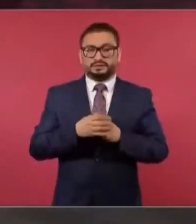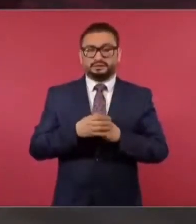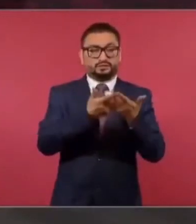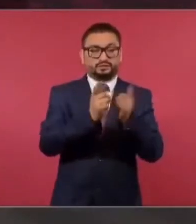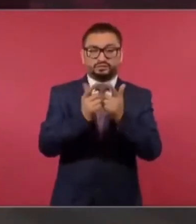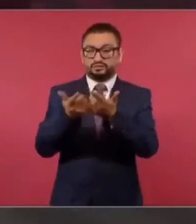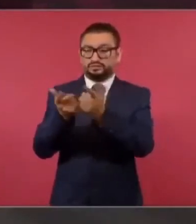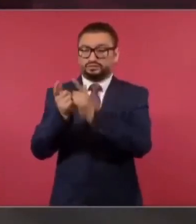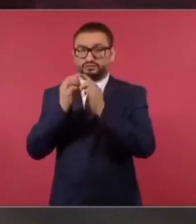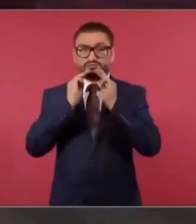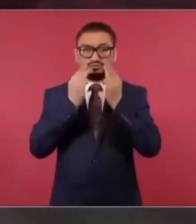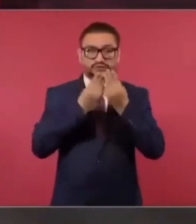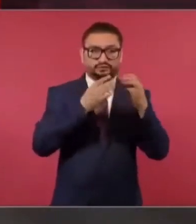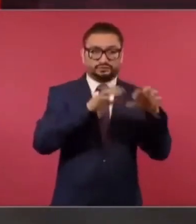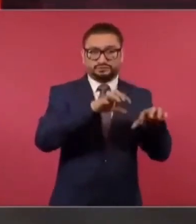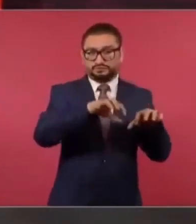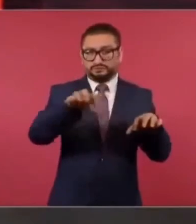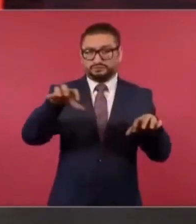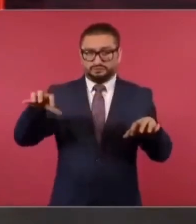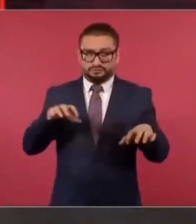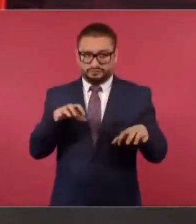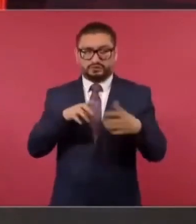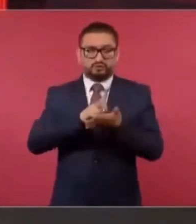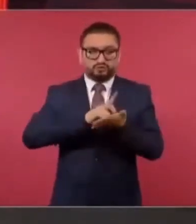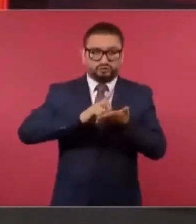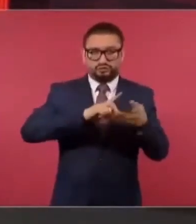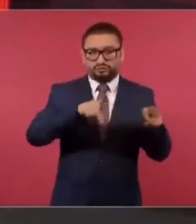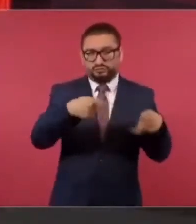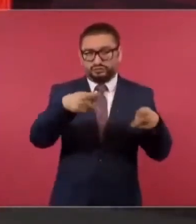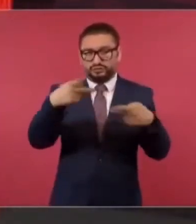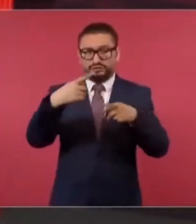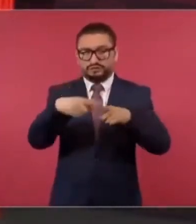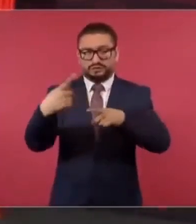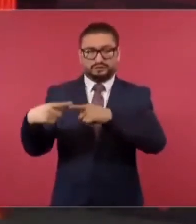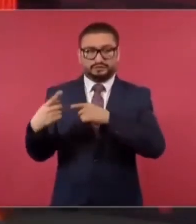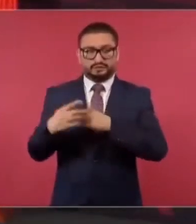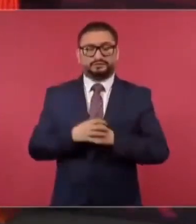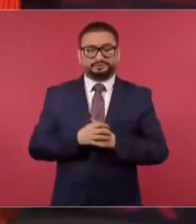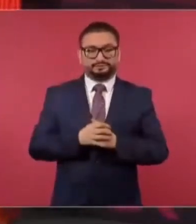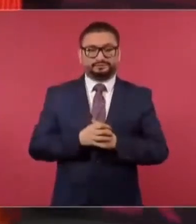criminales, el narcotráfico,